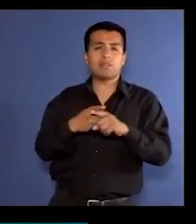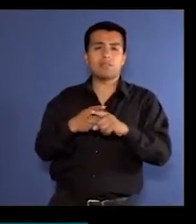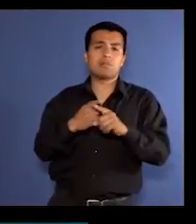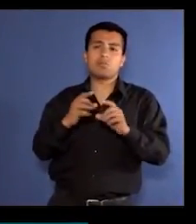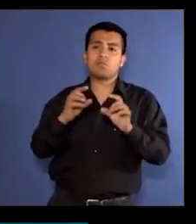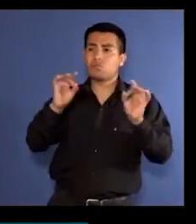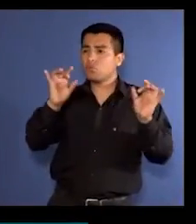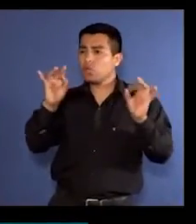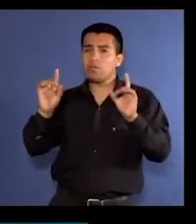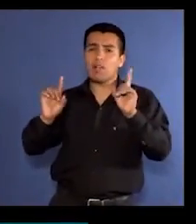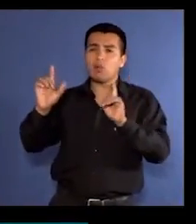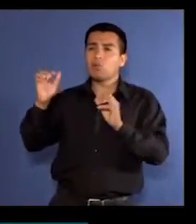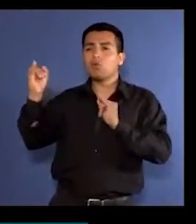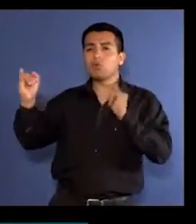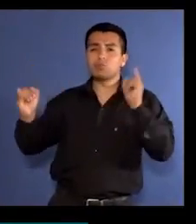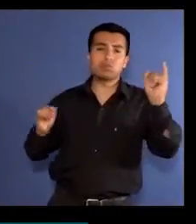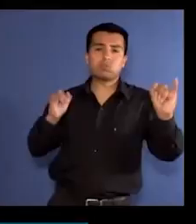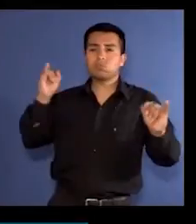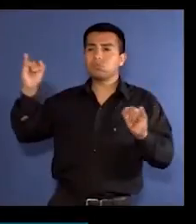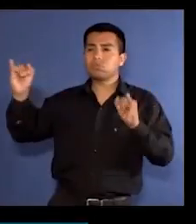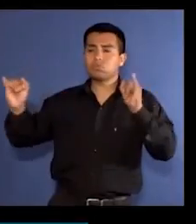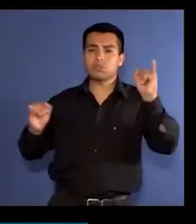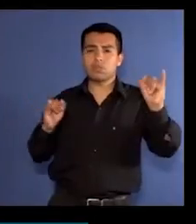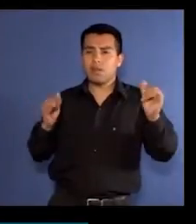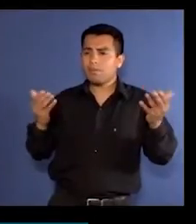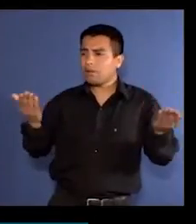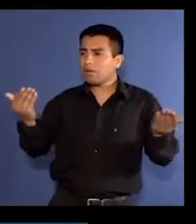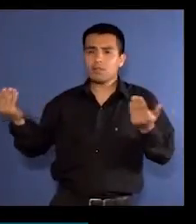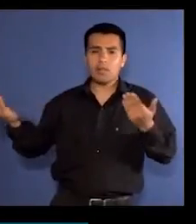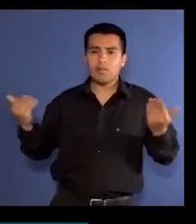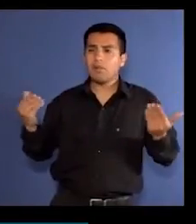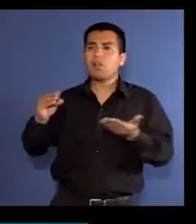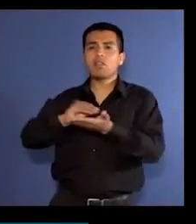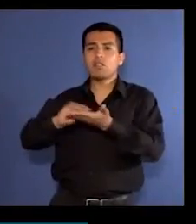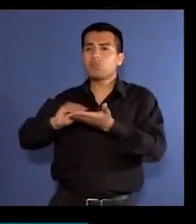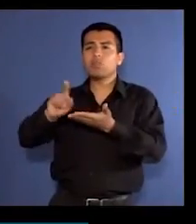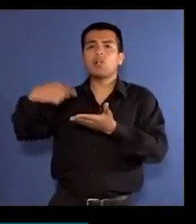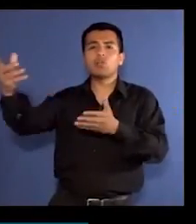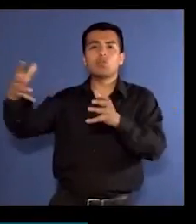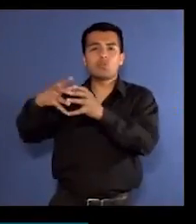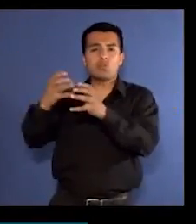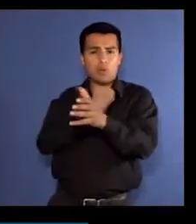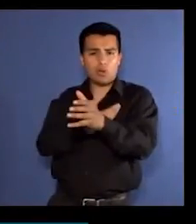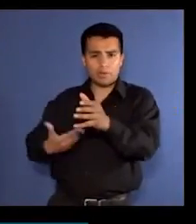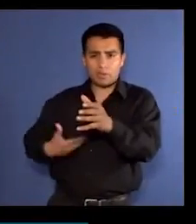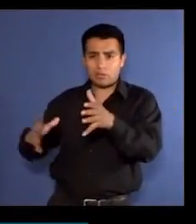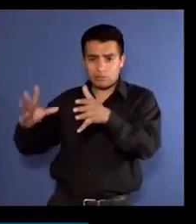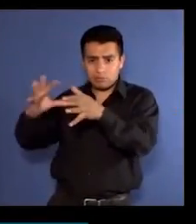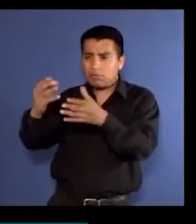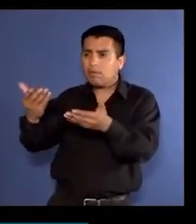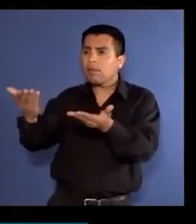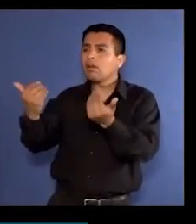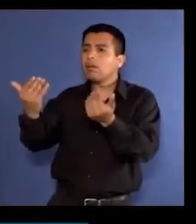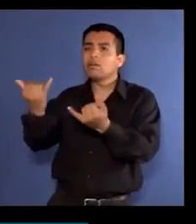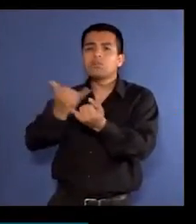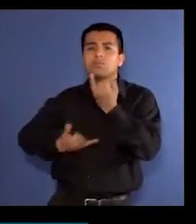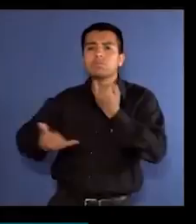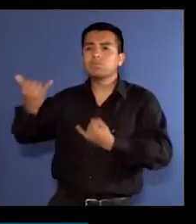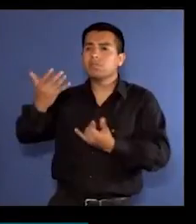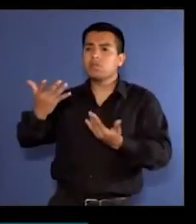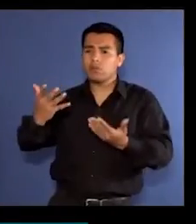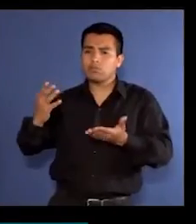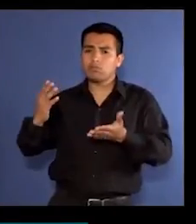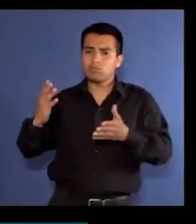algunos discursos sueltos. Aparte, queremos escuchar a las voces de los diputados del bloque oficialista que defiendan con